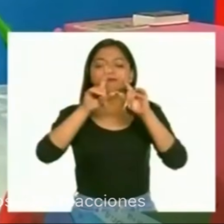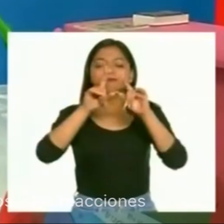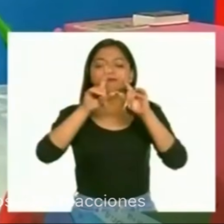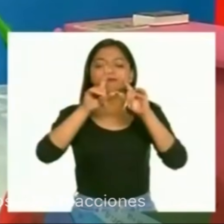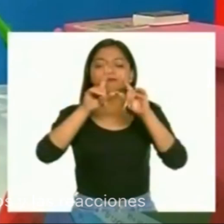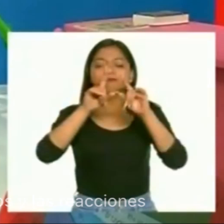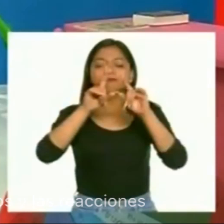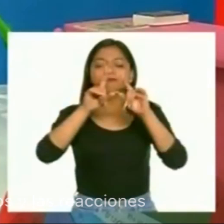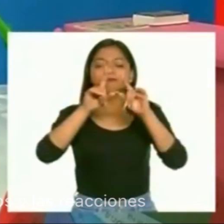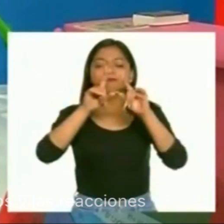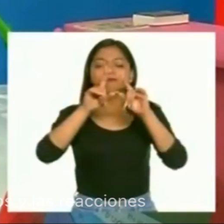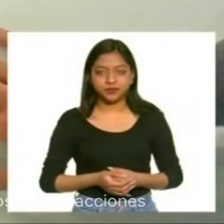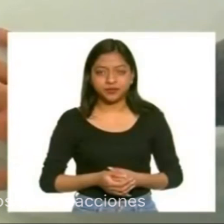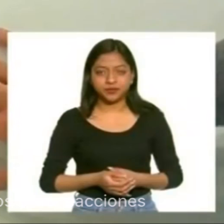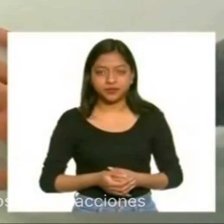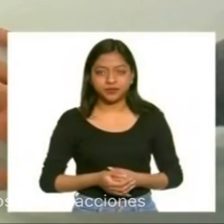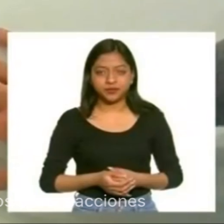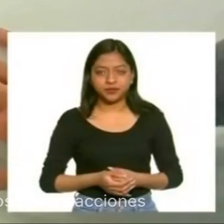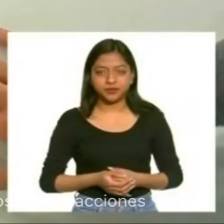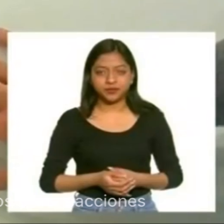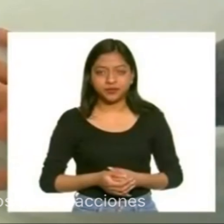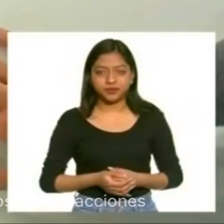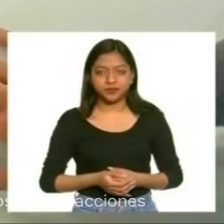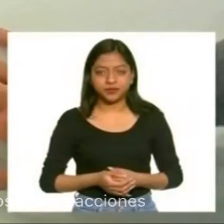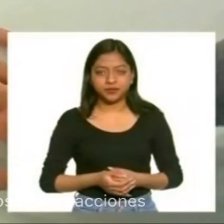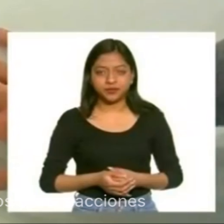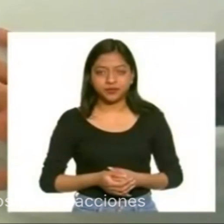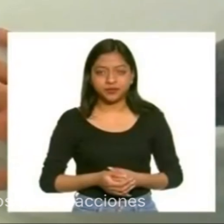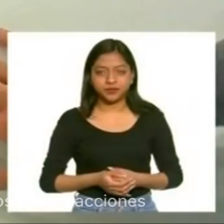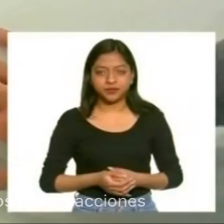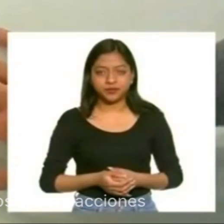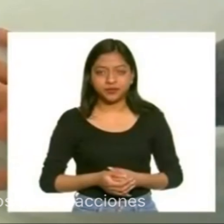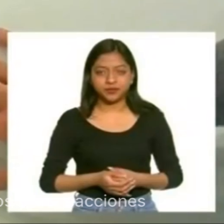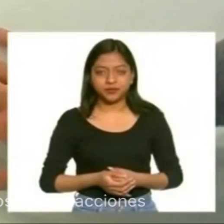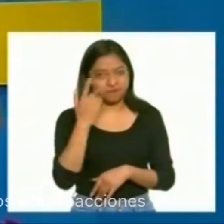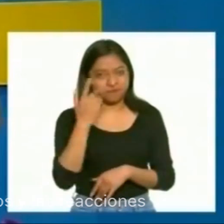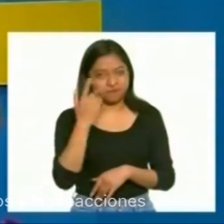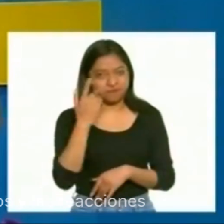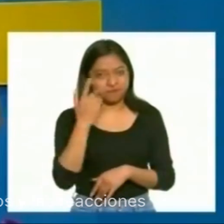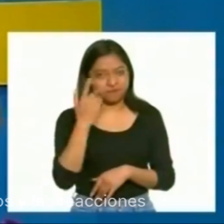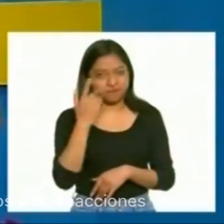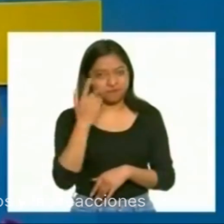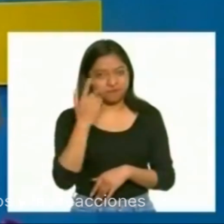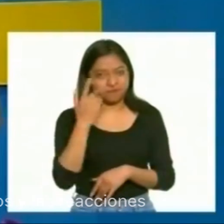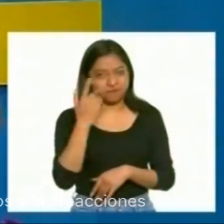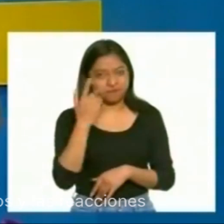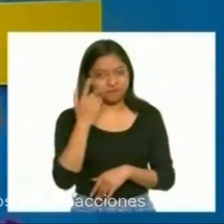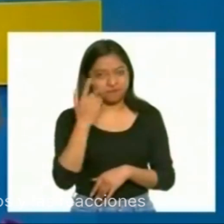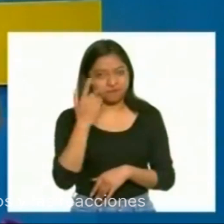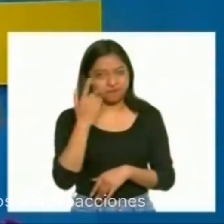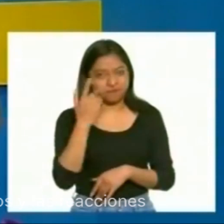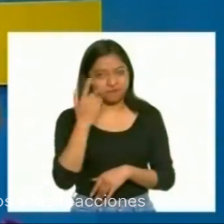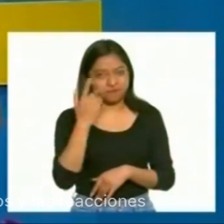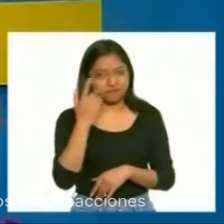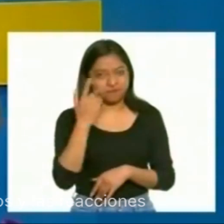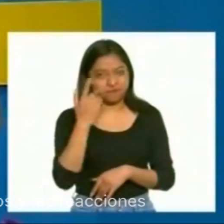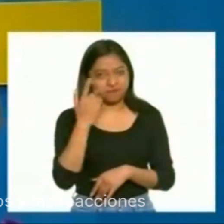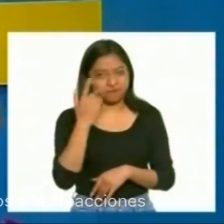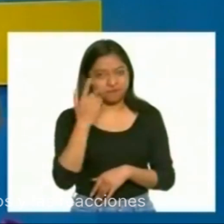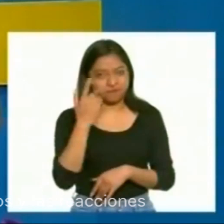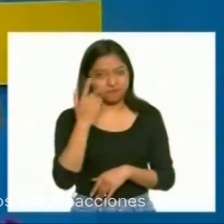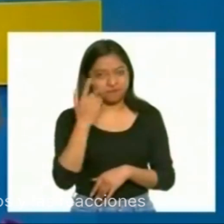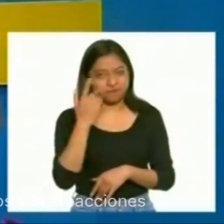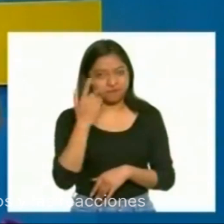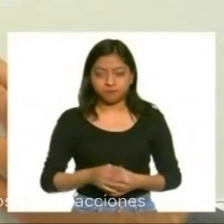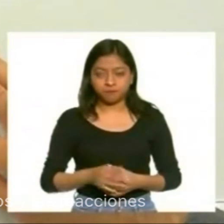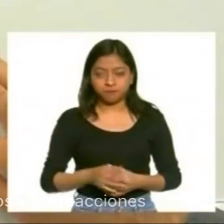actuar conforme a las leyes. ¿Cómo deben brindar el servicio a la ciudadanía? Deben actuar con honestidad, con honradez, sensatez y buen juicio, siguiendo lo que